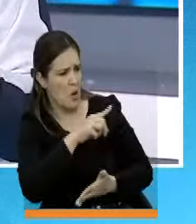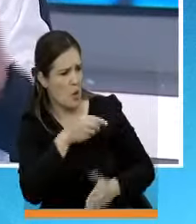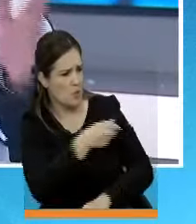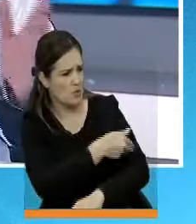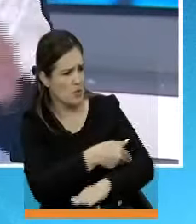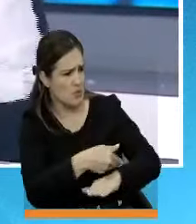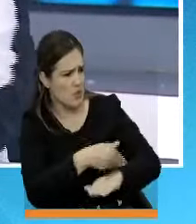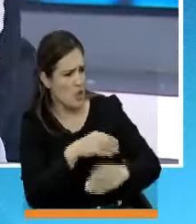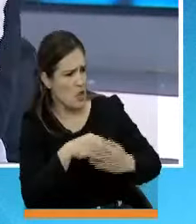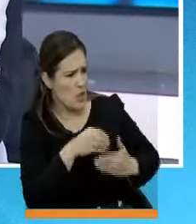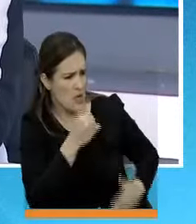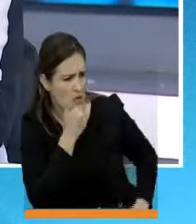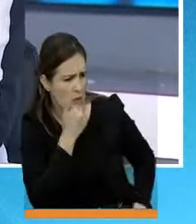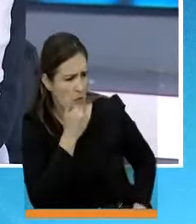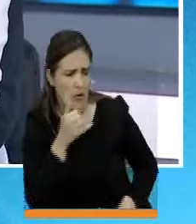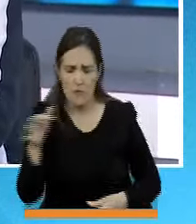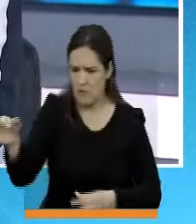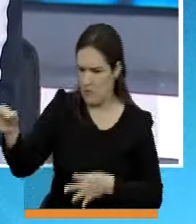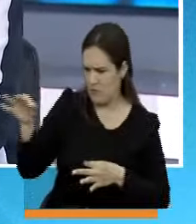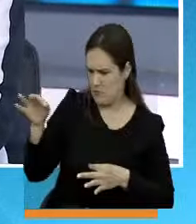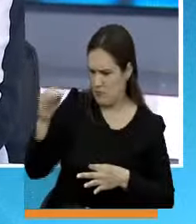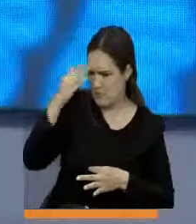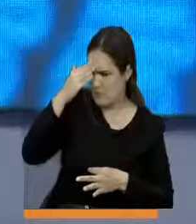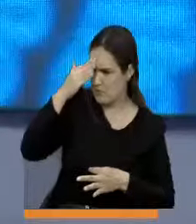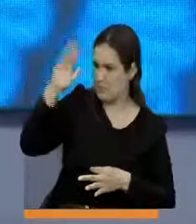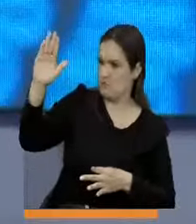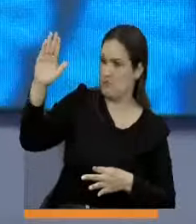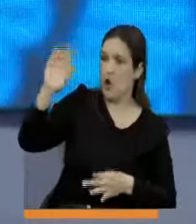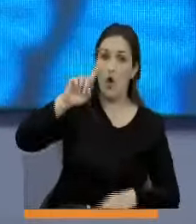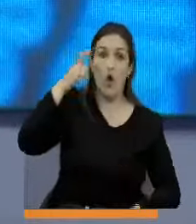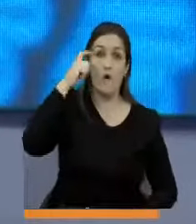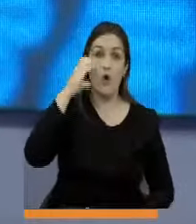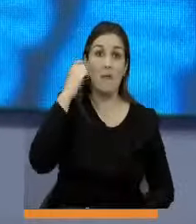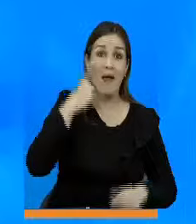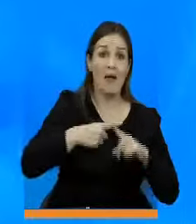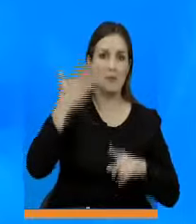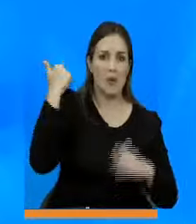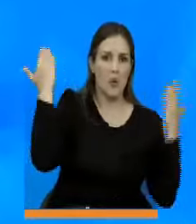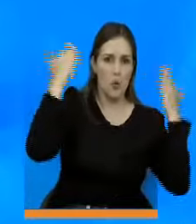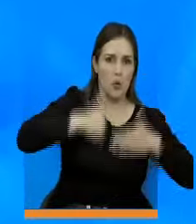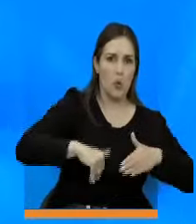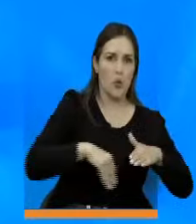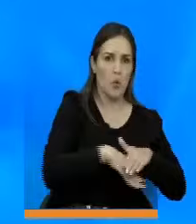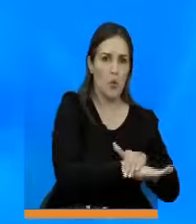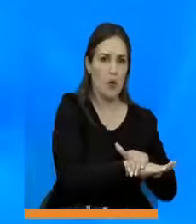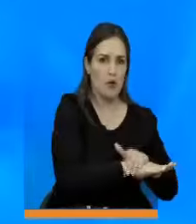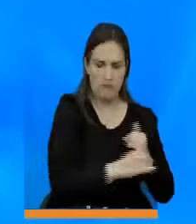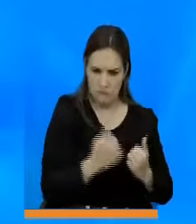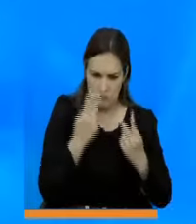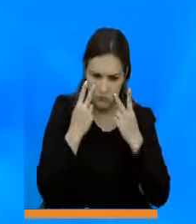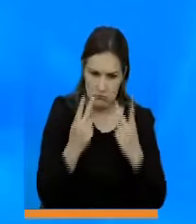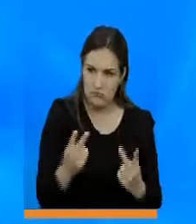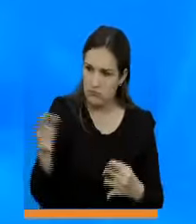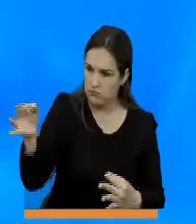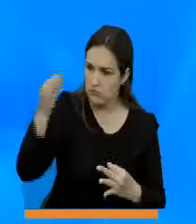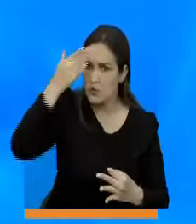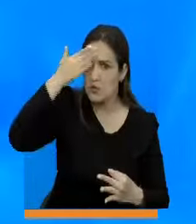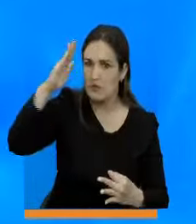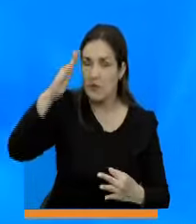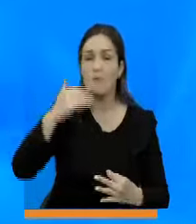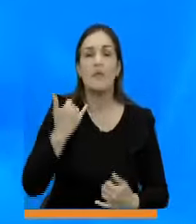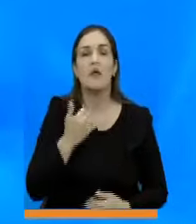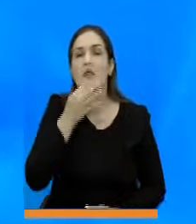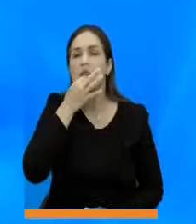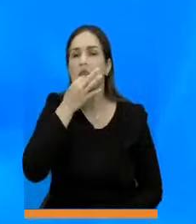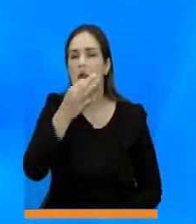quiso ocultarlo en su momento, al parecer, el gobierno colombiano. Representante, según las investigaciones que ustedes han realizado, ¿este